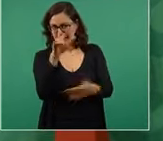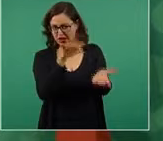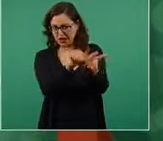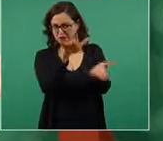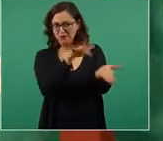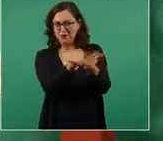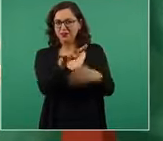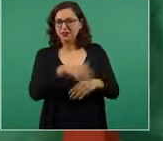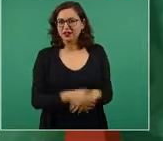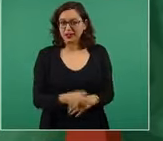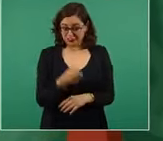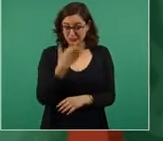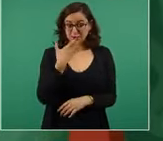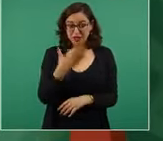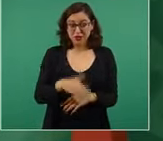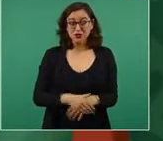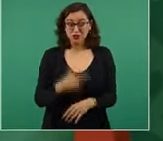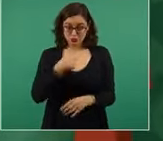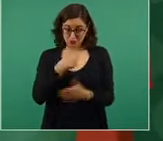Pues yo no puedo hacer eso,